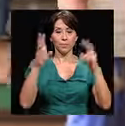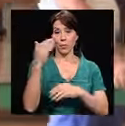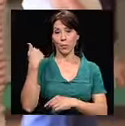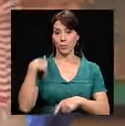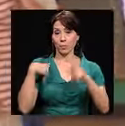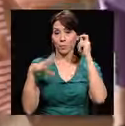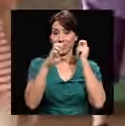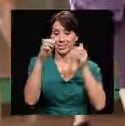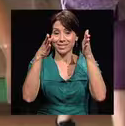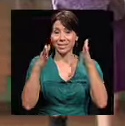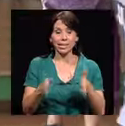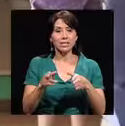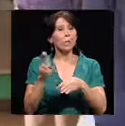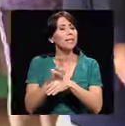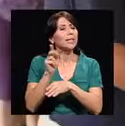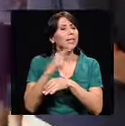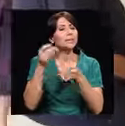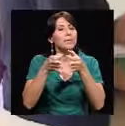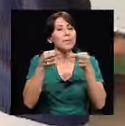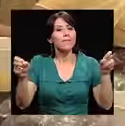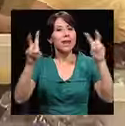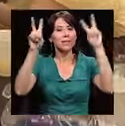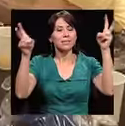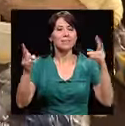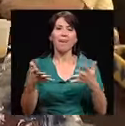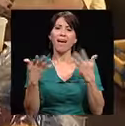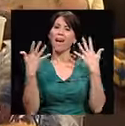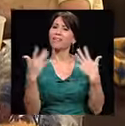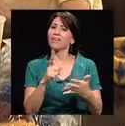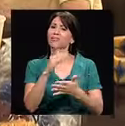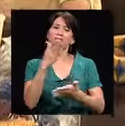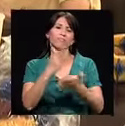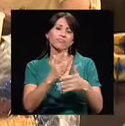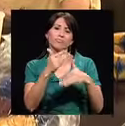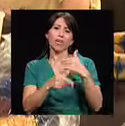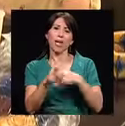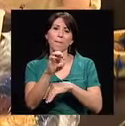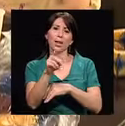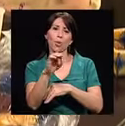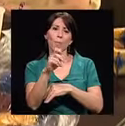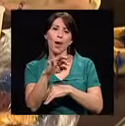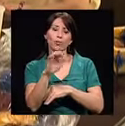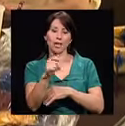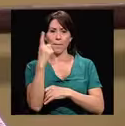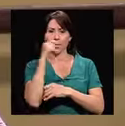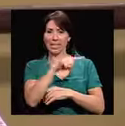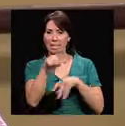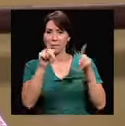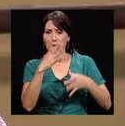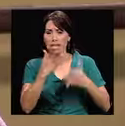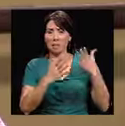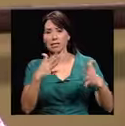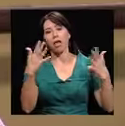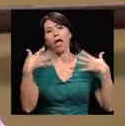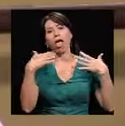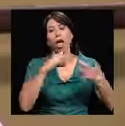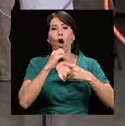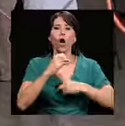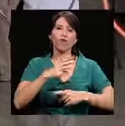Las ticas y los ticos solemos usar la expresión «está con la menopausia» para describir a una persona con mal humor o calor